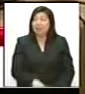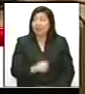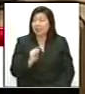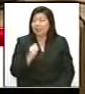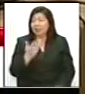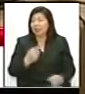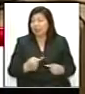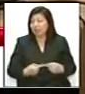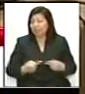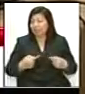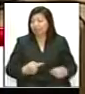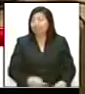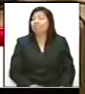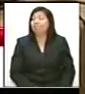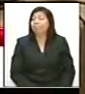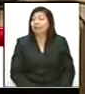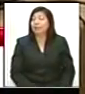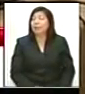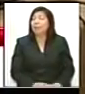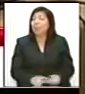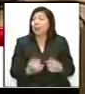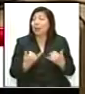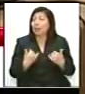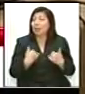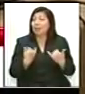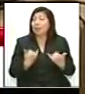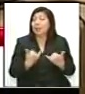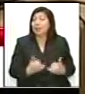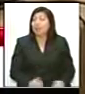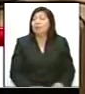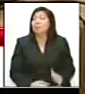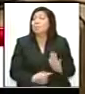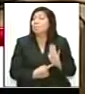algunas discrepancias, pero también aquí yo